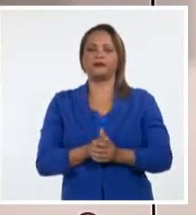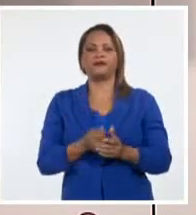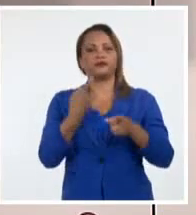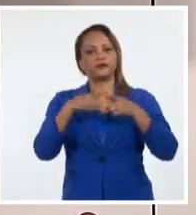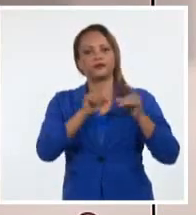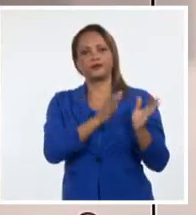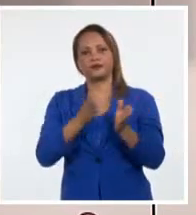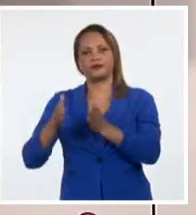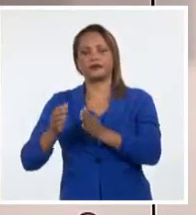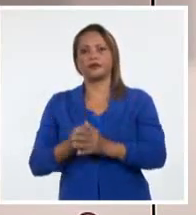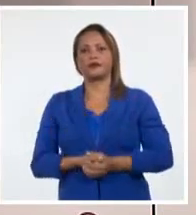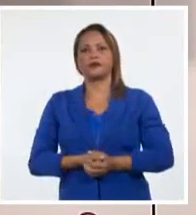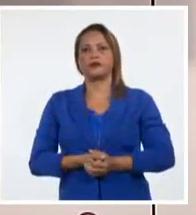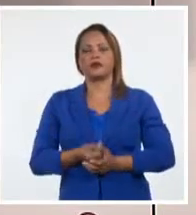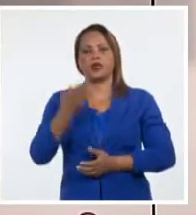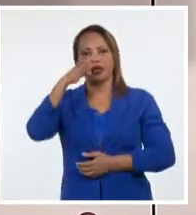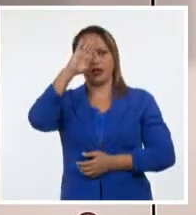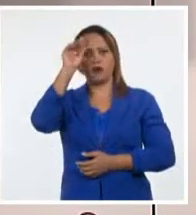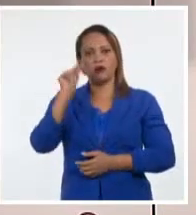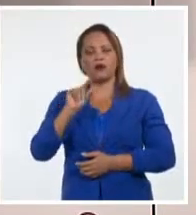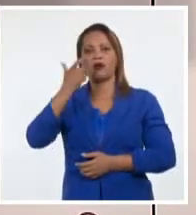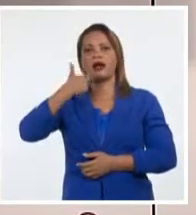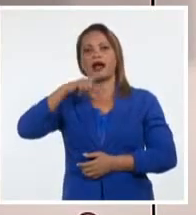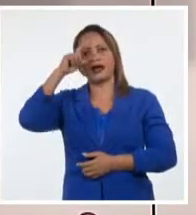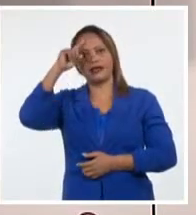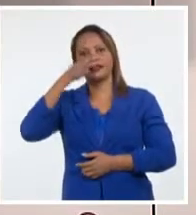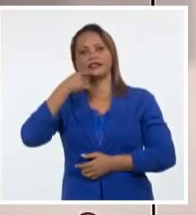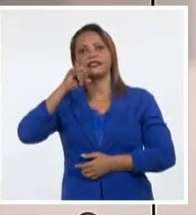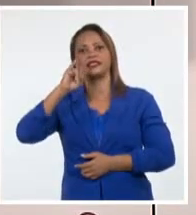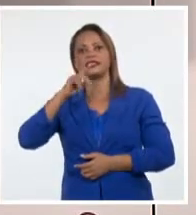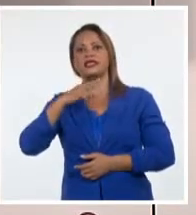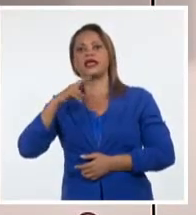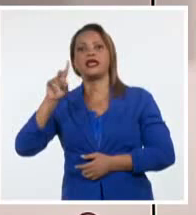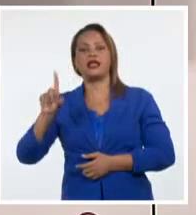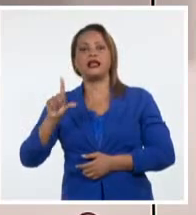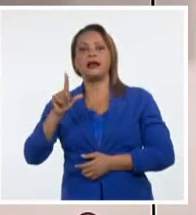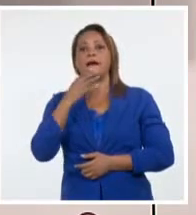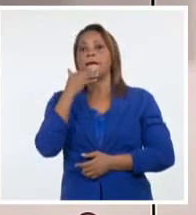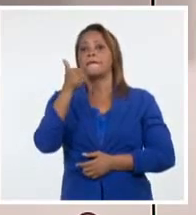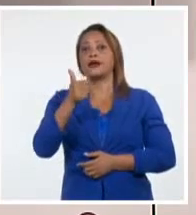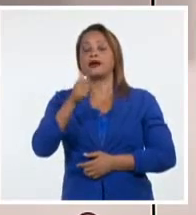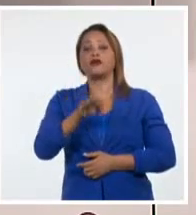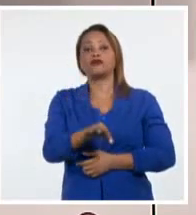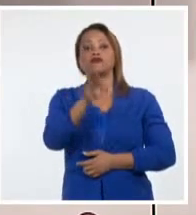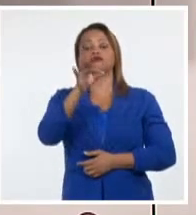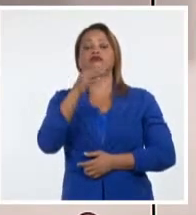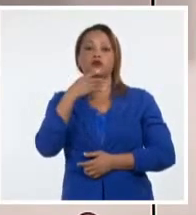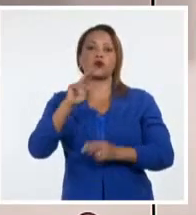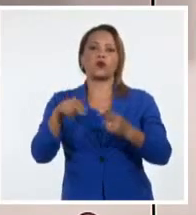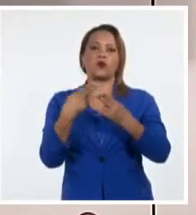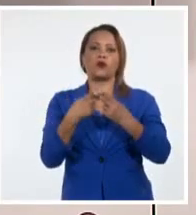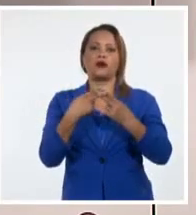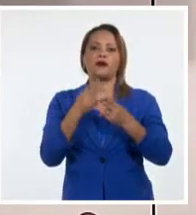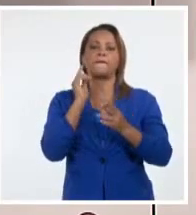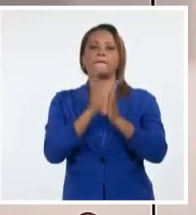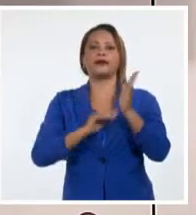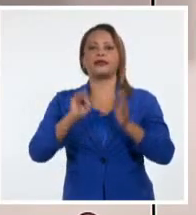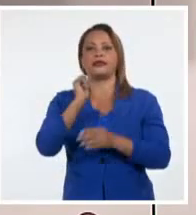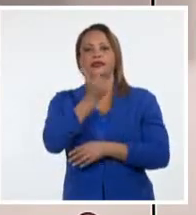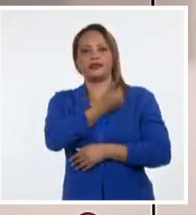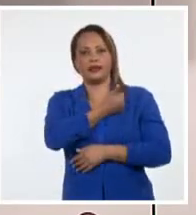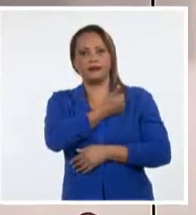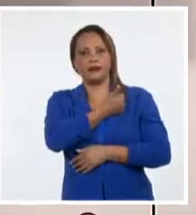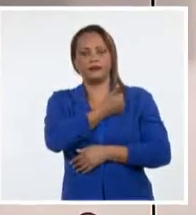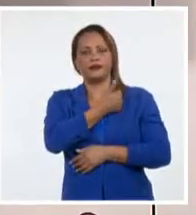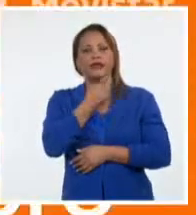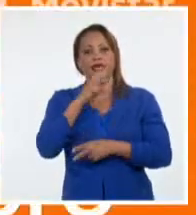Cambiamos de tema. El cubano Jaciel Rivero fue seleccionado mejor jugador de la Liga Endesa de Baloncesto del mes de diciembre. Destacan medios internacionales que el ala